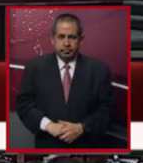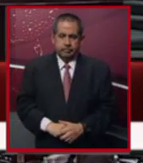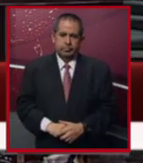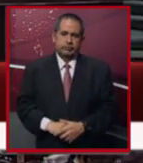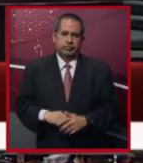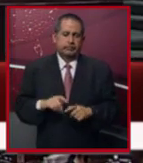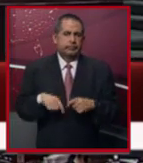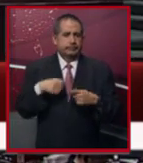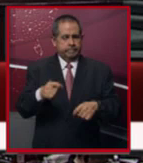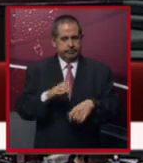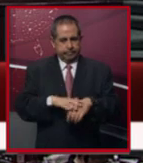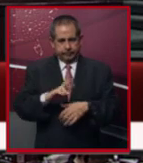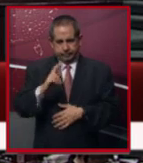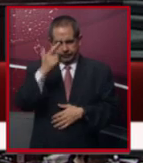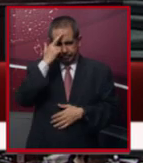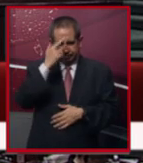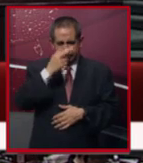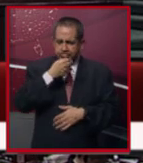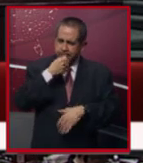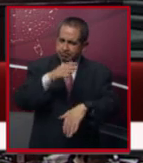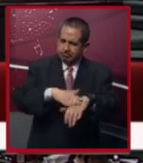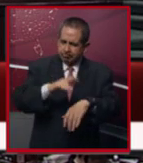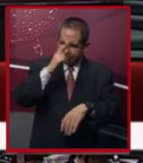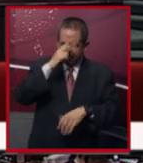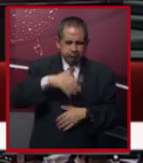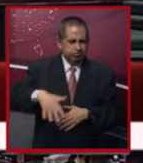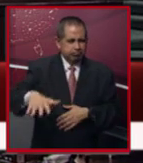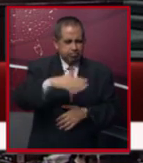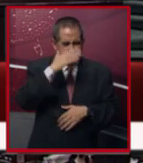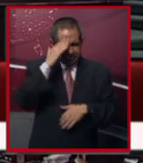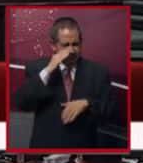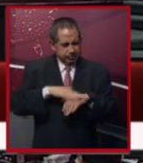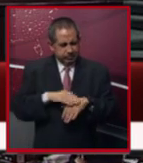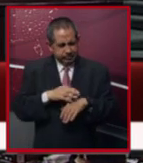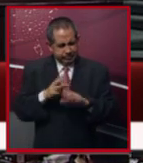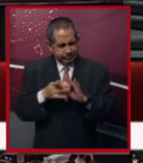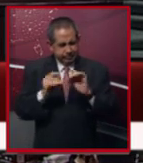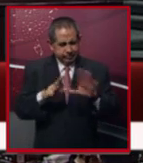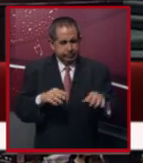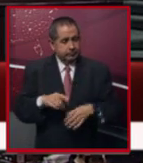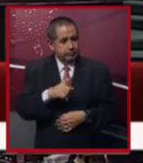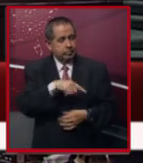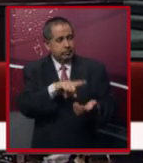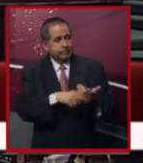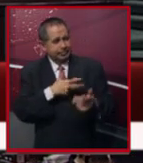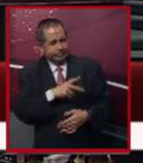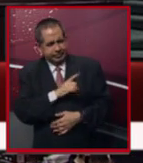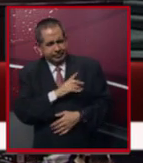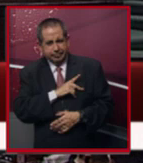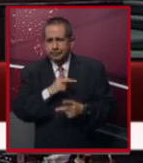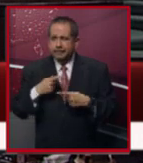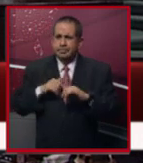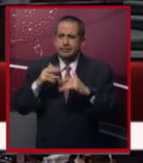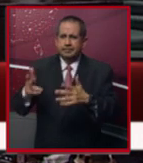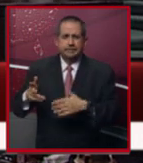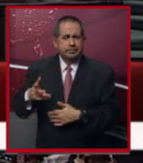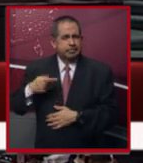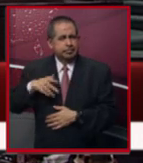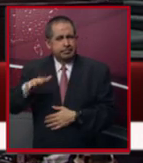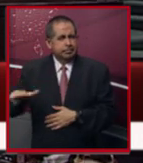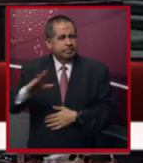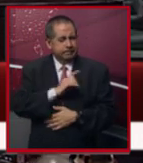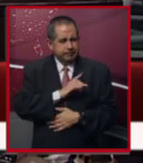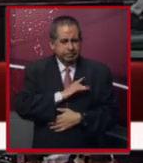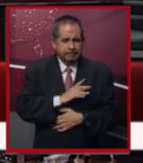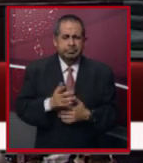voy a refrescar la memoria a la oposición que tiene miedo al pueblo, tiene miedo a su